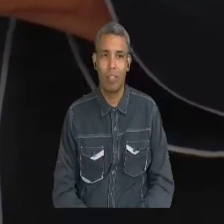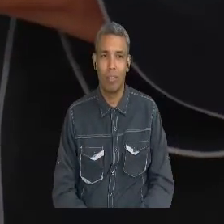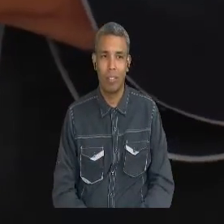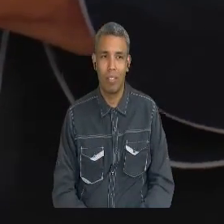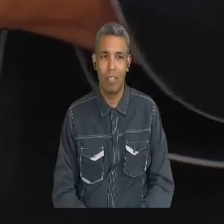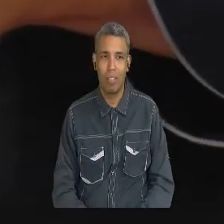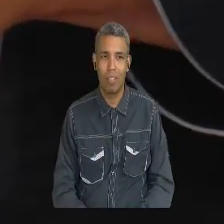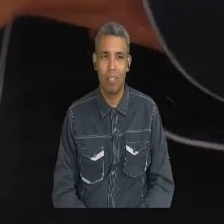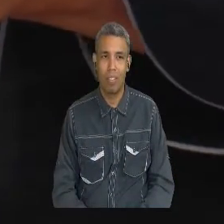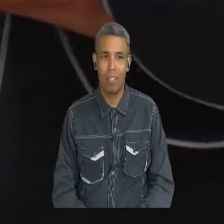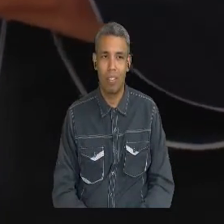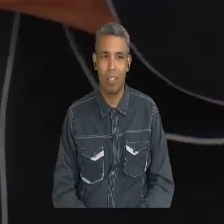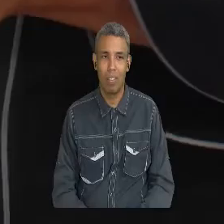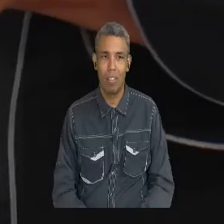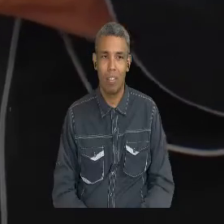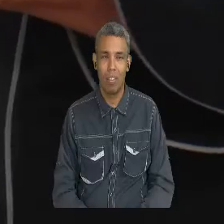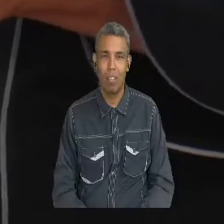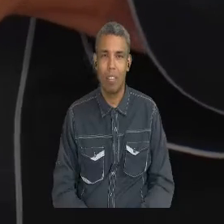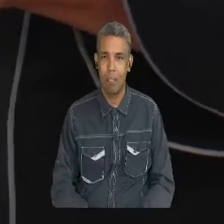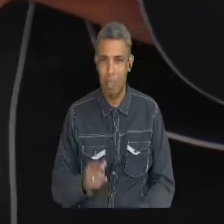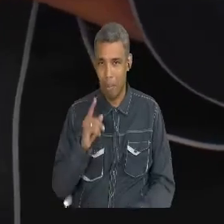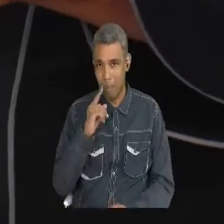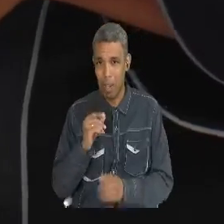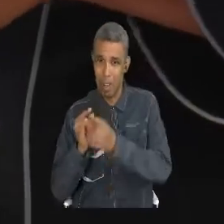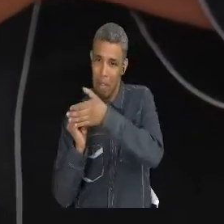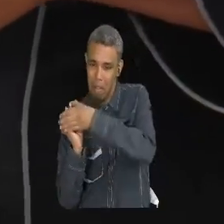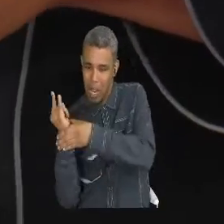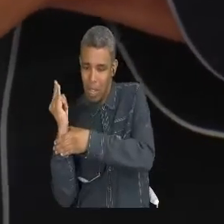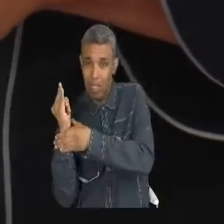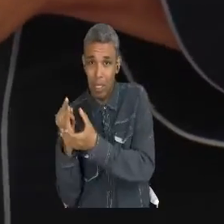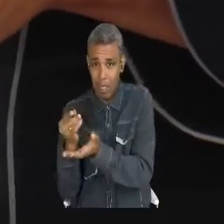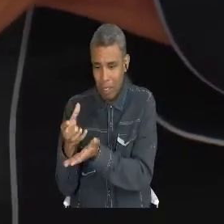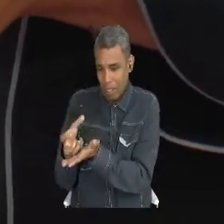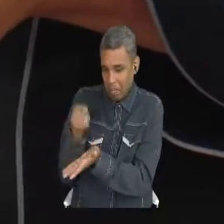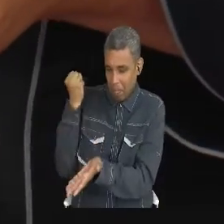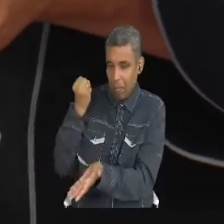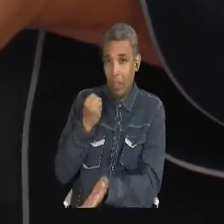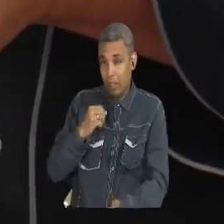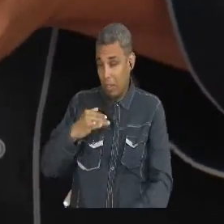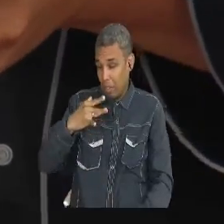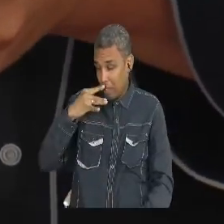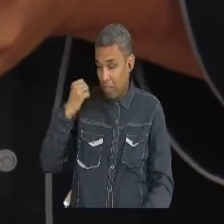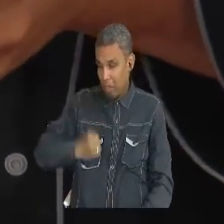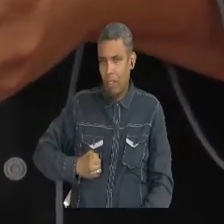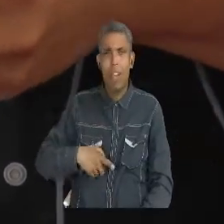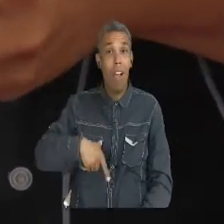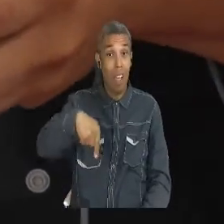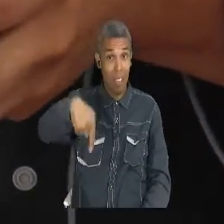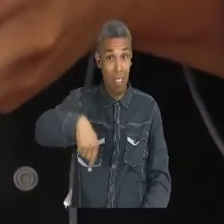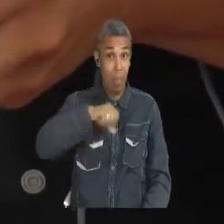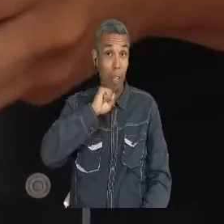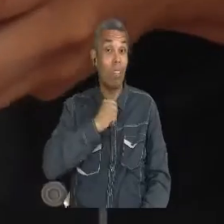con adicionarle el cilantro. Mejor dicho. Esto es muy rico y acá se consume mucho.